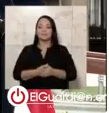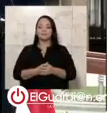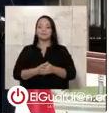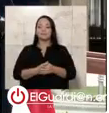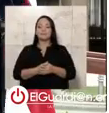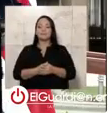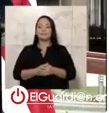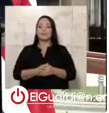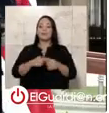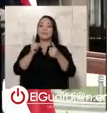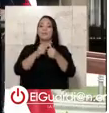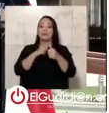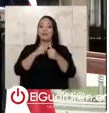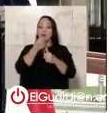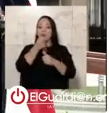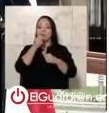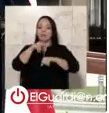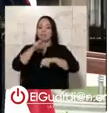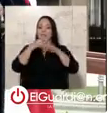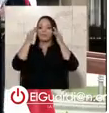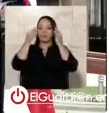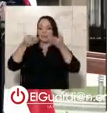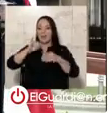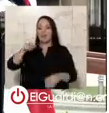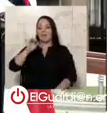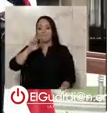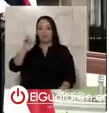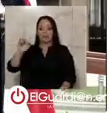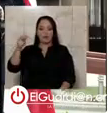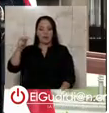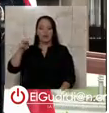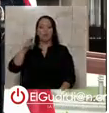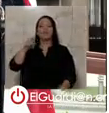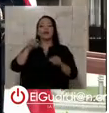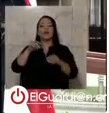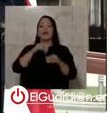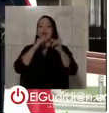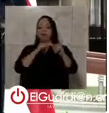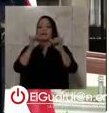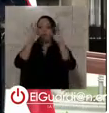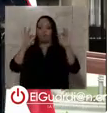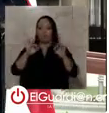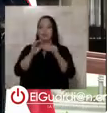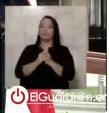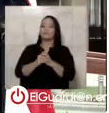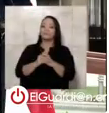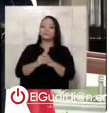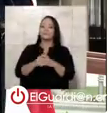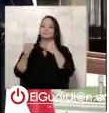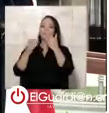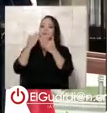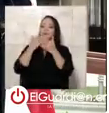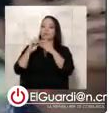comunicación nacionales presenciales con Jeffrey Naranjo de Extra Formato. Gracias, muy buenos días a